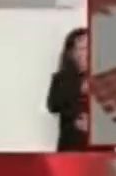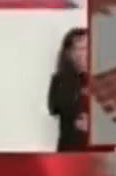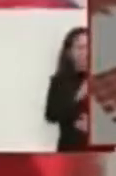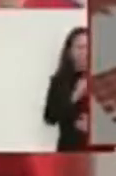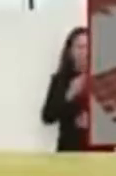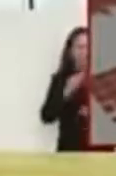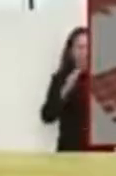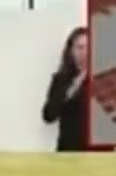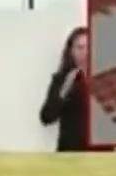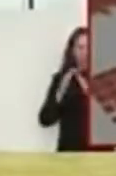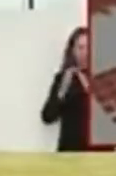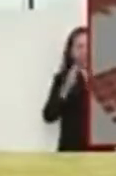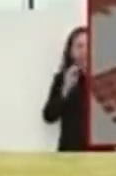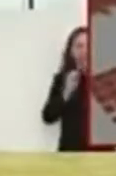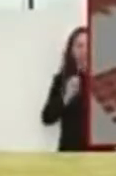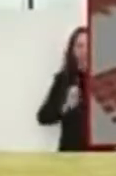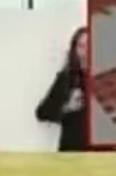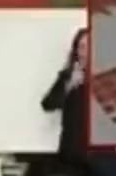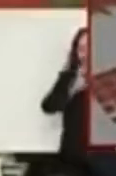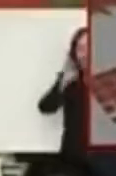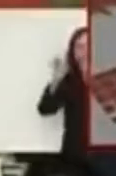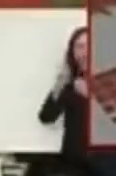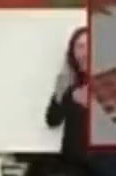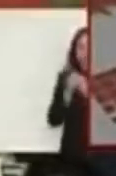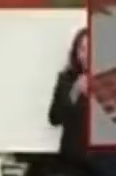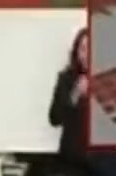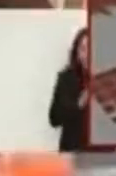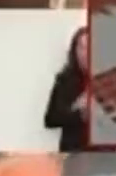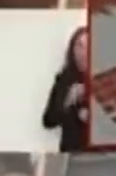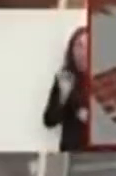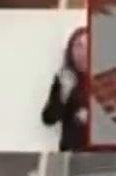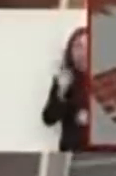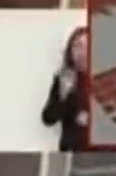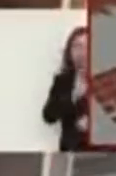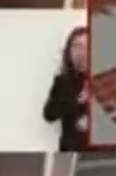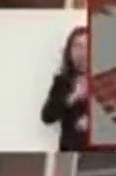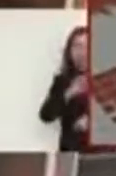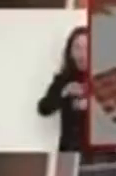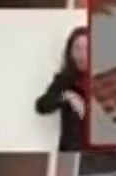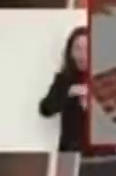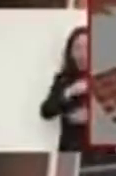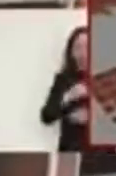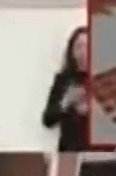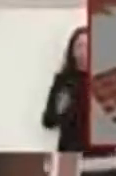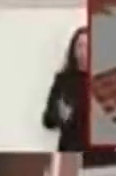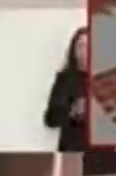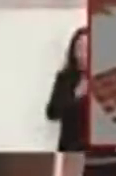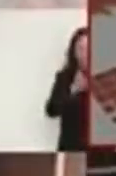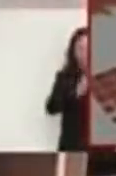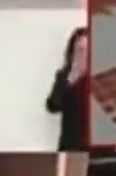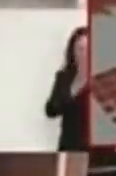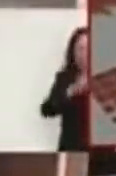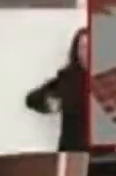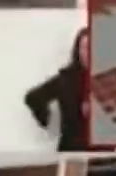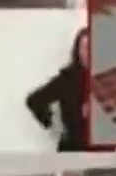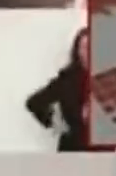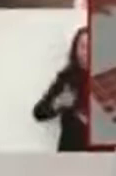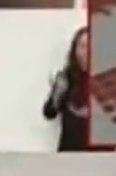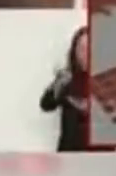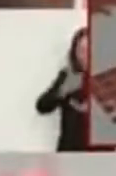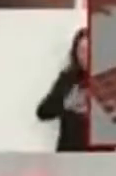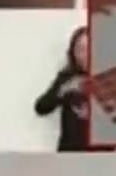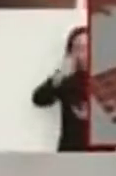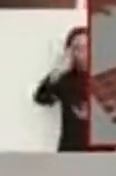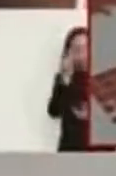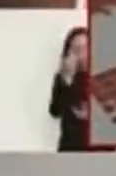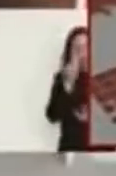también hay distintos, pues digamos, aspectos para todas las poblaciones, para todos los ingresos. Es muy importante